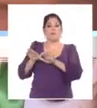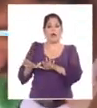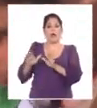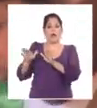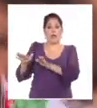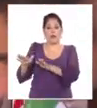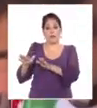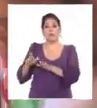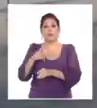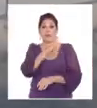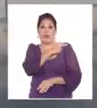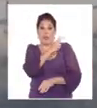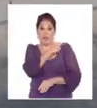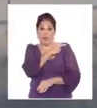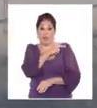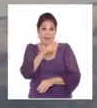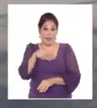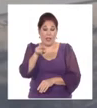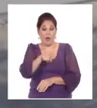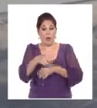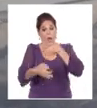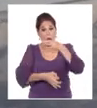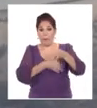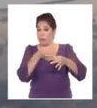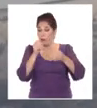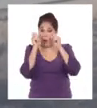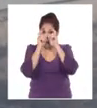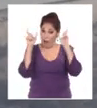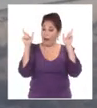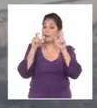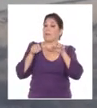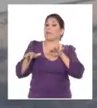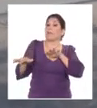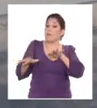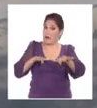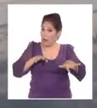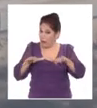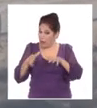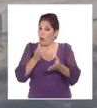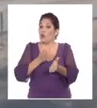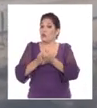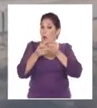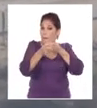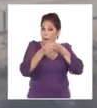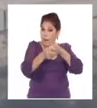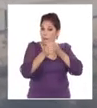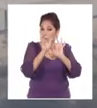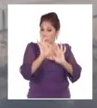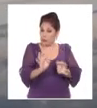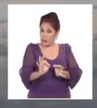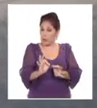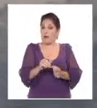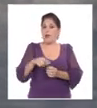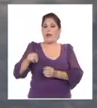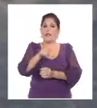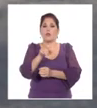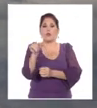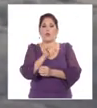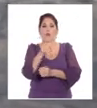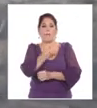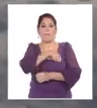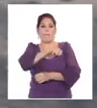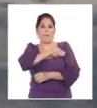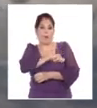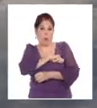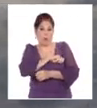Alto mando de las fuerzas cionistas declaró estar alerta y preparado para continuar sus ataques el asedio a la infraestructura y la población gazatí